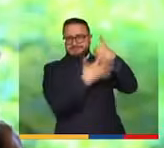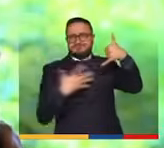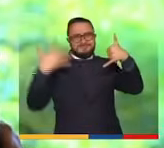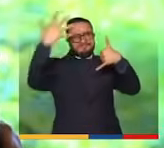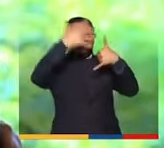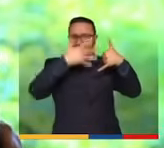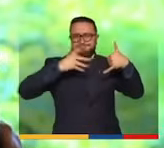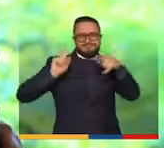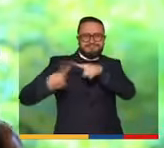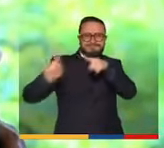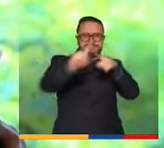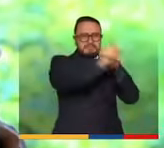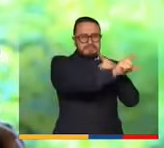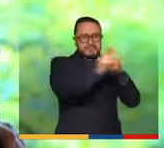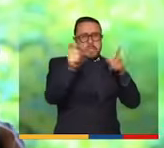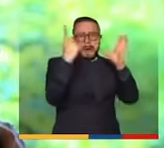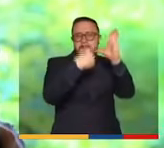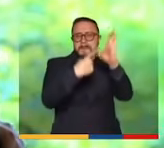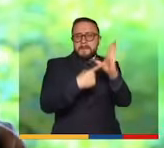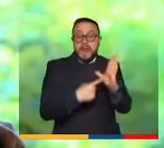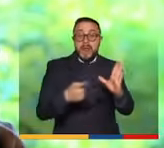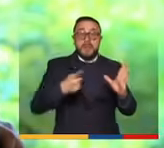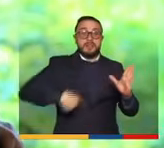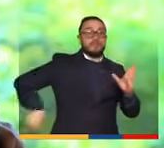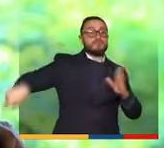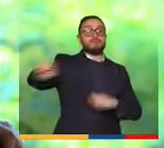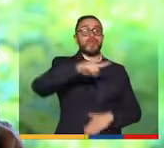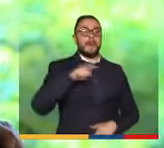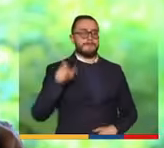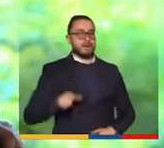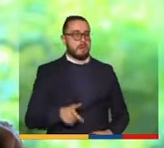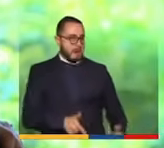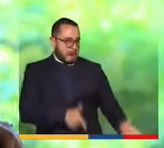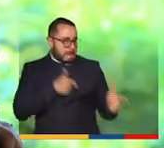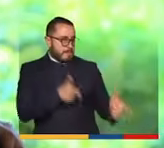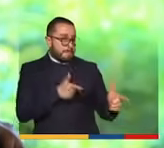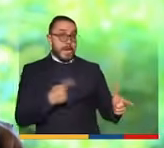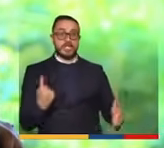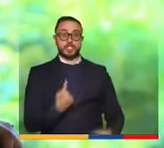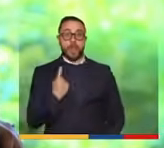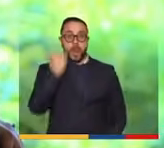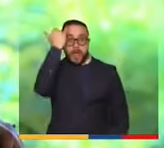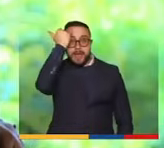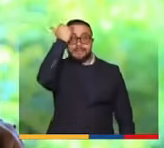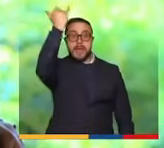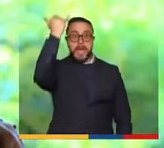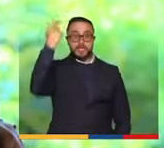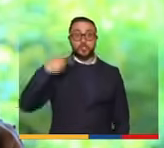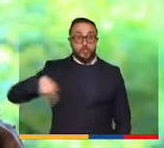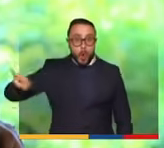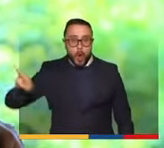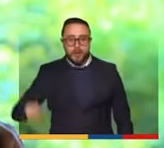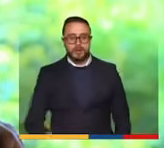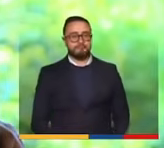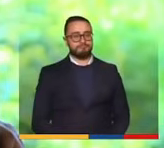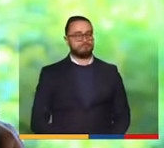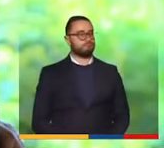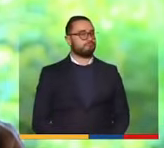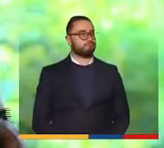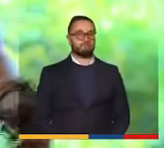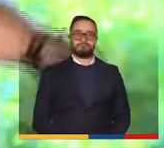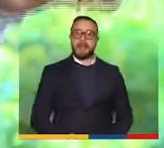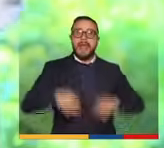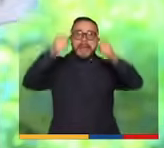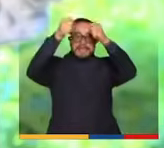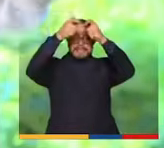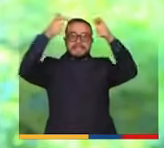Colombia, que esos asesinos no actuaron solos, sino que actuaron con ayuda del Estado,